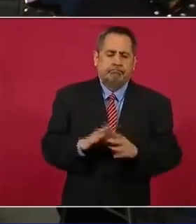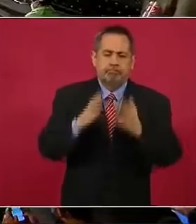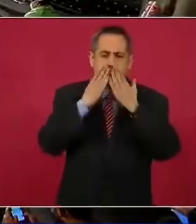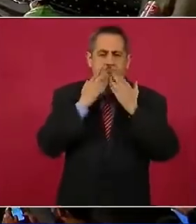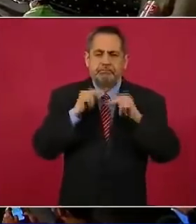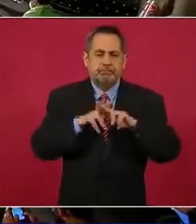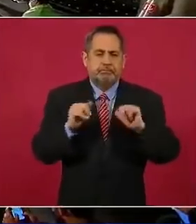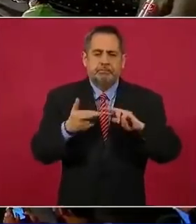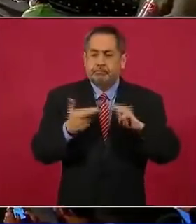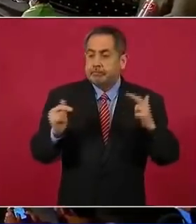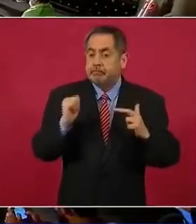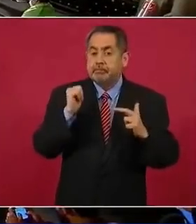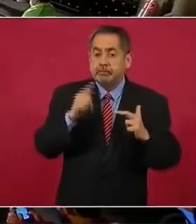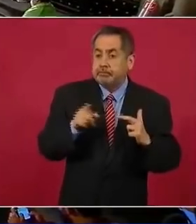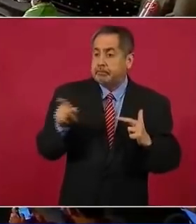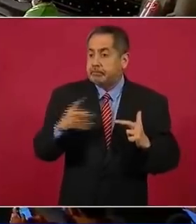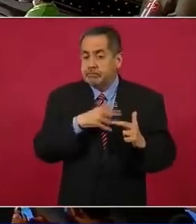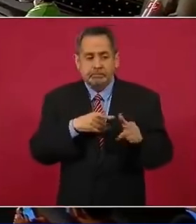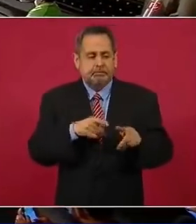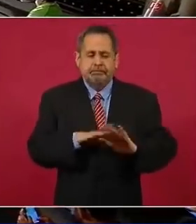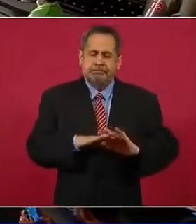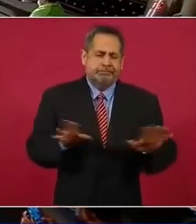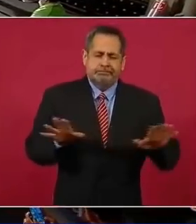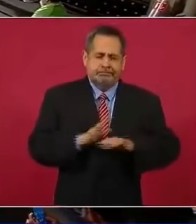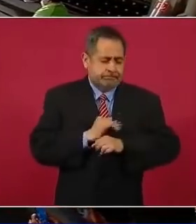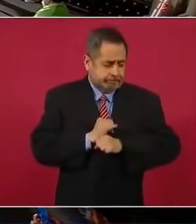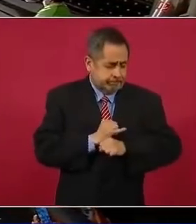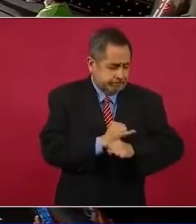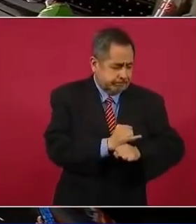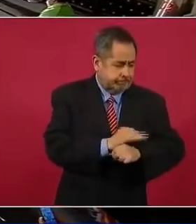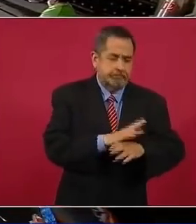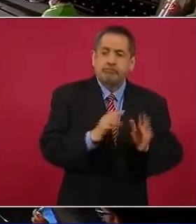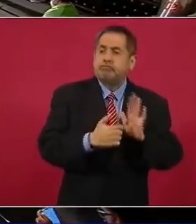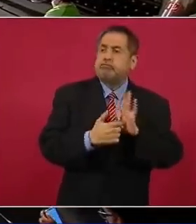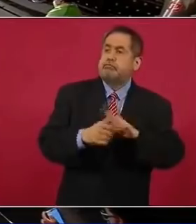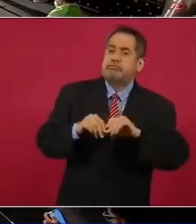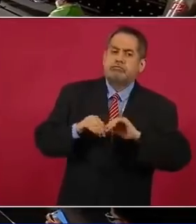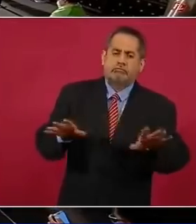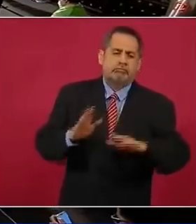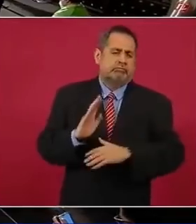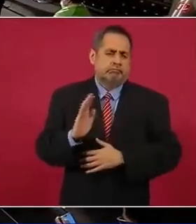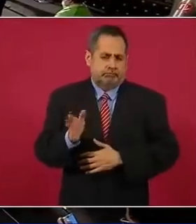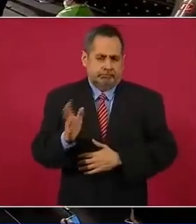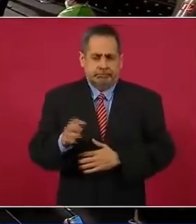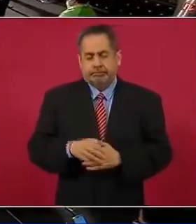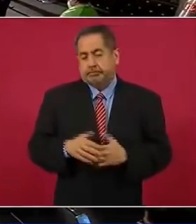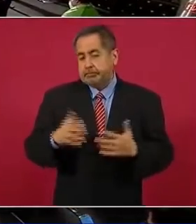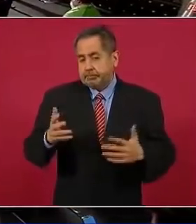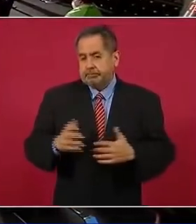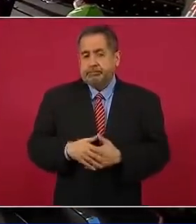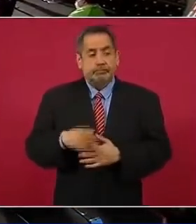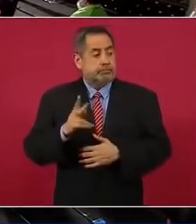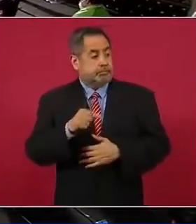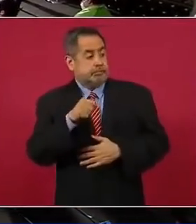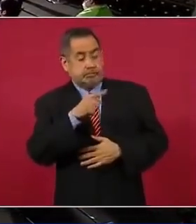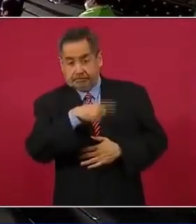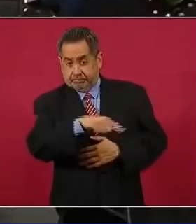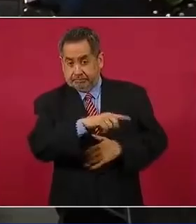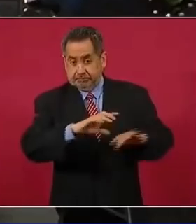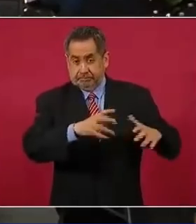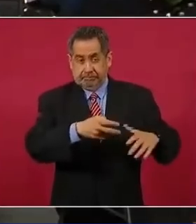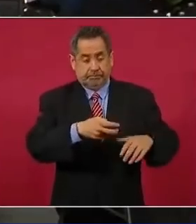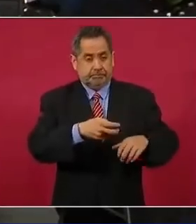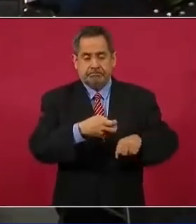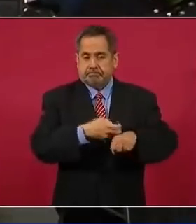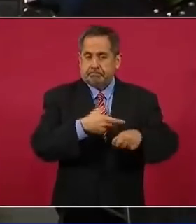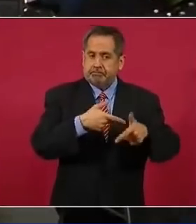ha hecho una auditoría, ya se expresó el día de ayer. Y sin embargo, bueno, hay una insistencia mediática por parte de